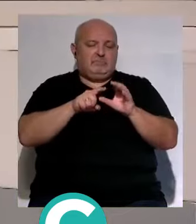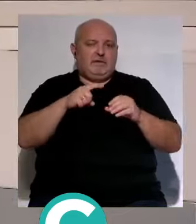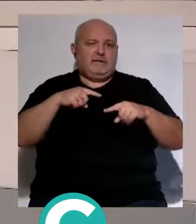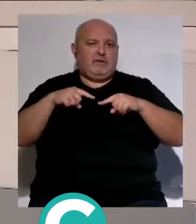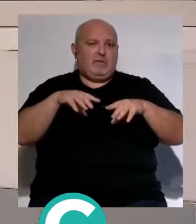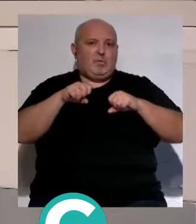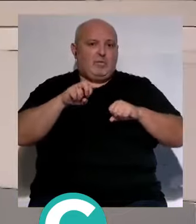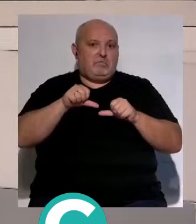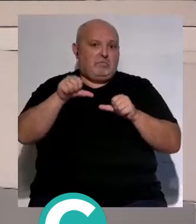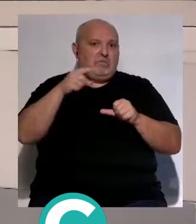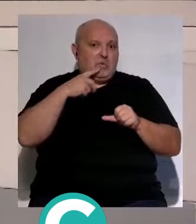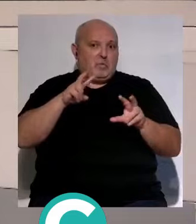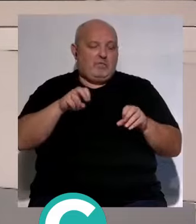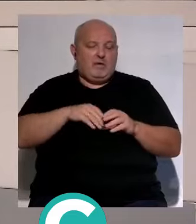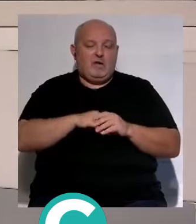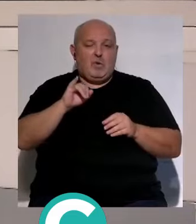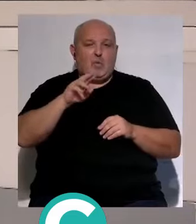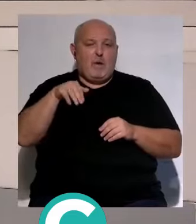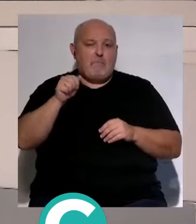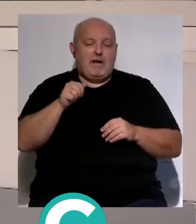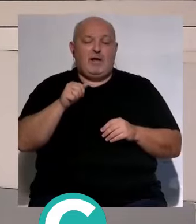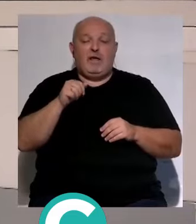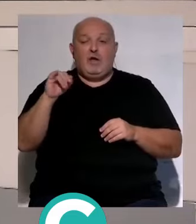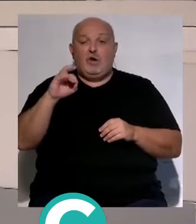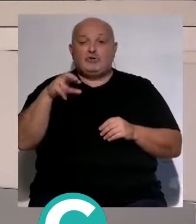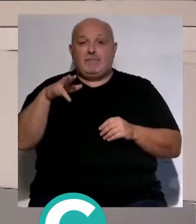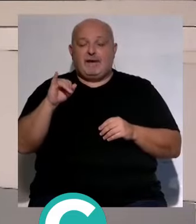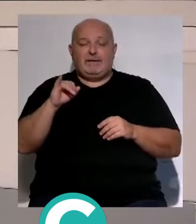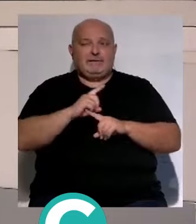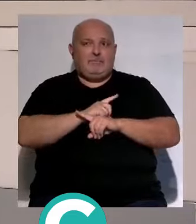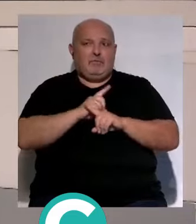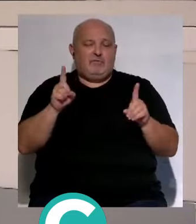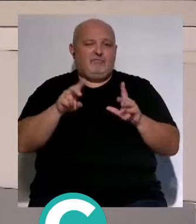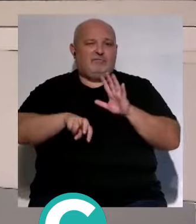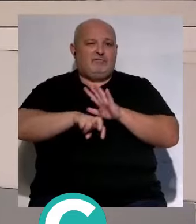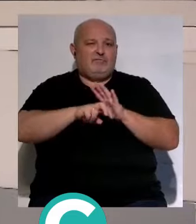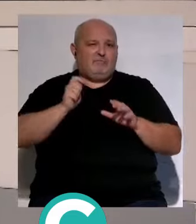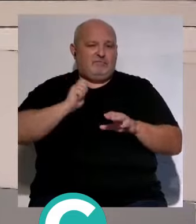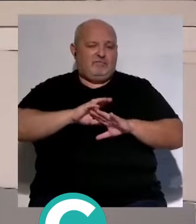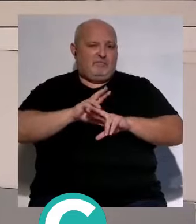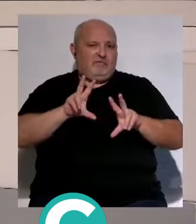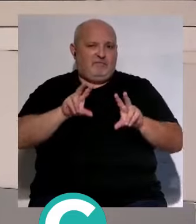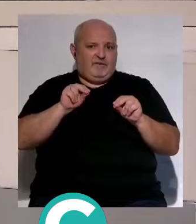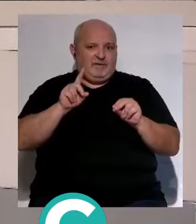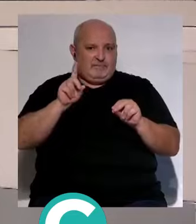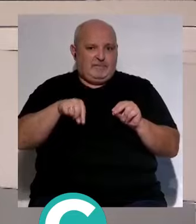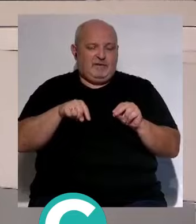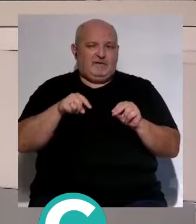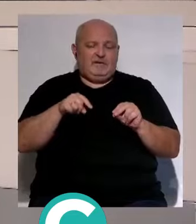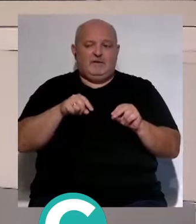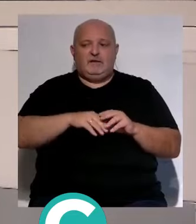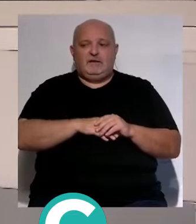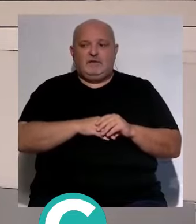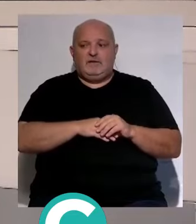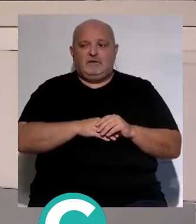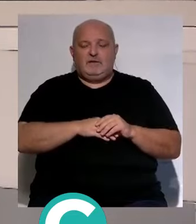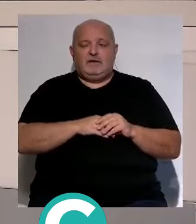quedaba por ahí pendiente la ubicación para José Mari, que no va a continuar como futbolista profesional en la primera plantilla del club